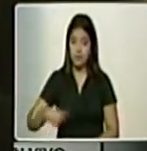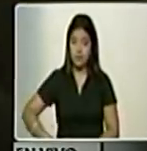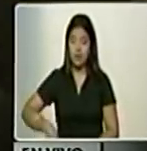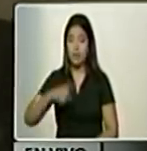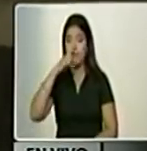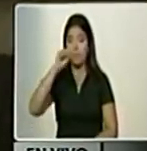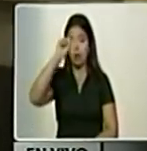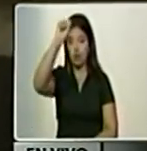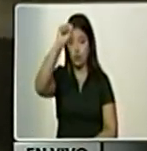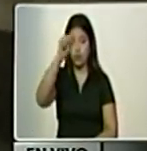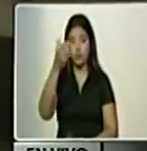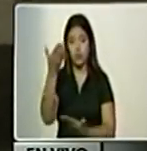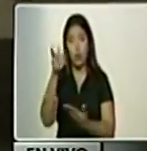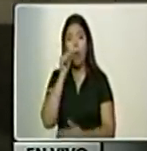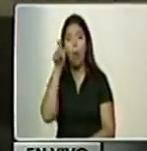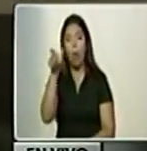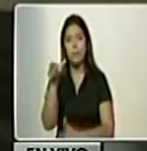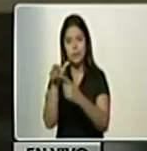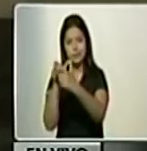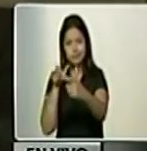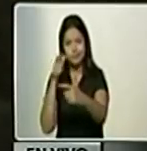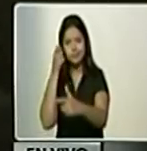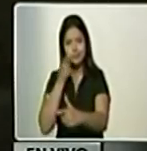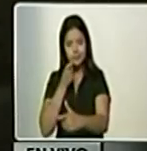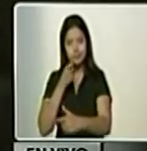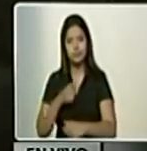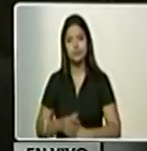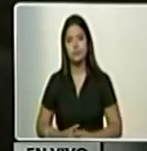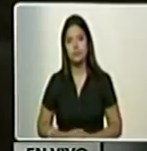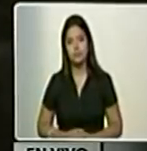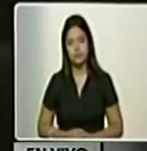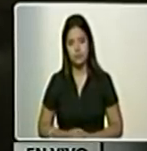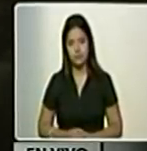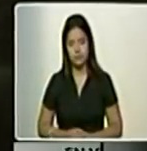Maduro aestro gran Mariscal de